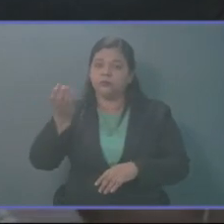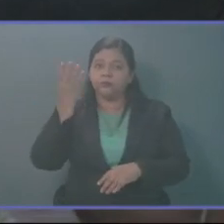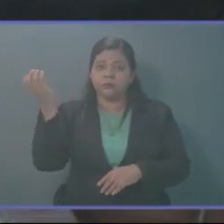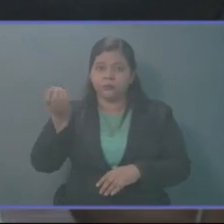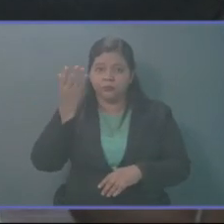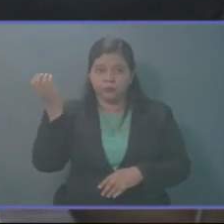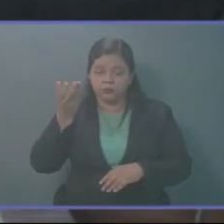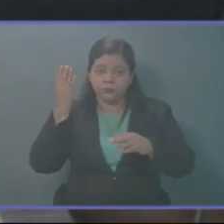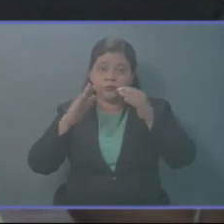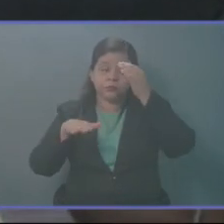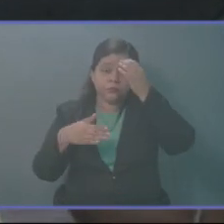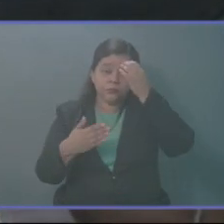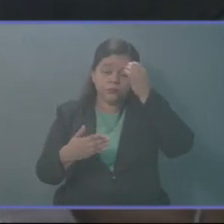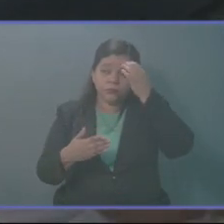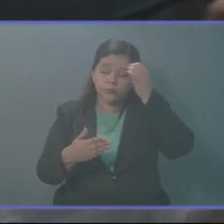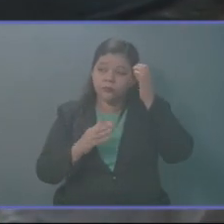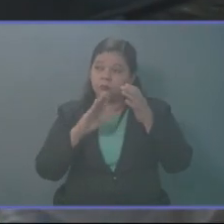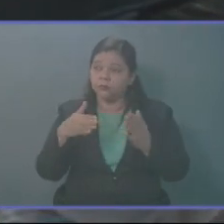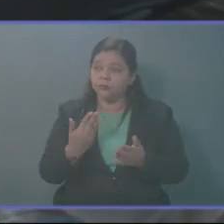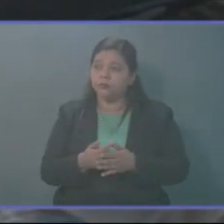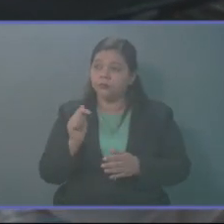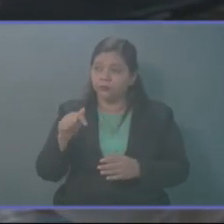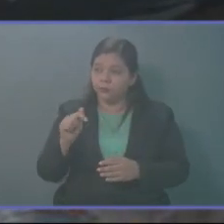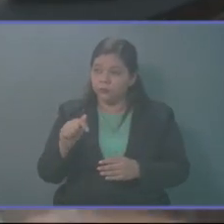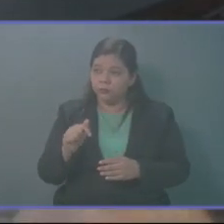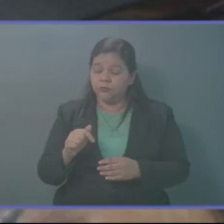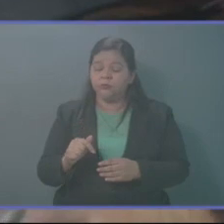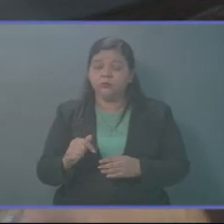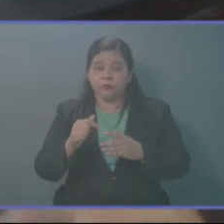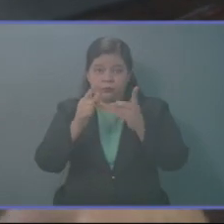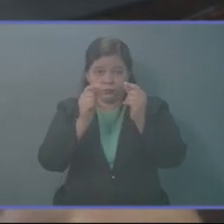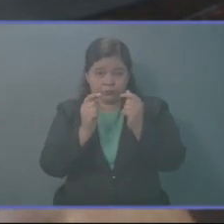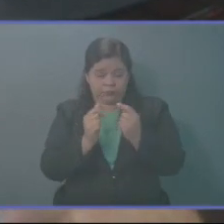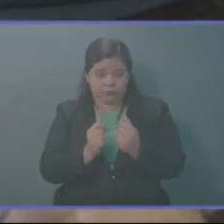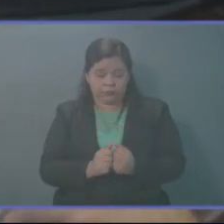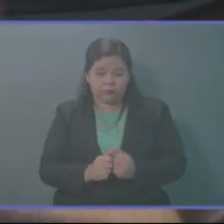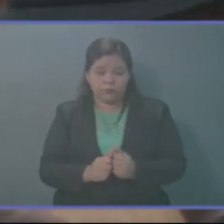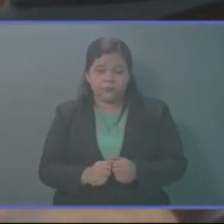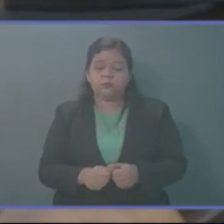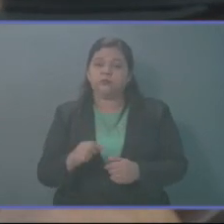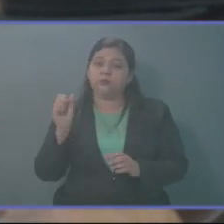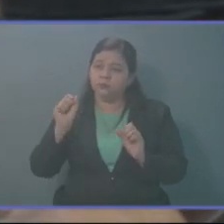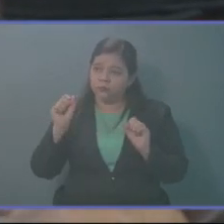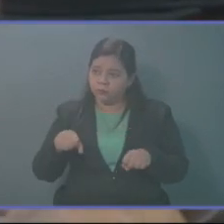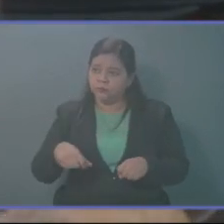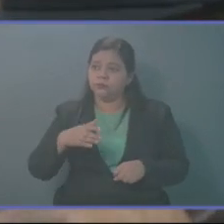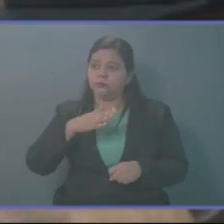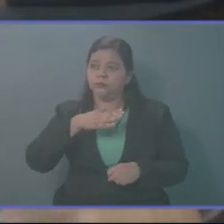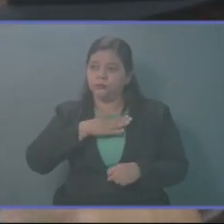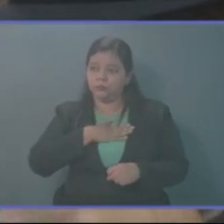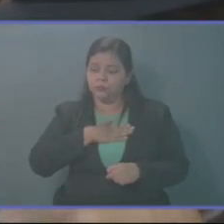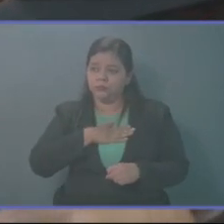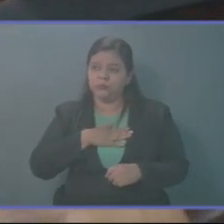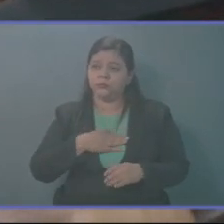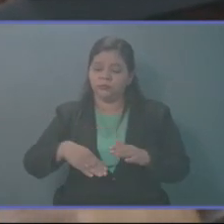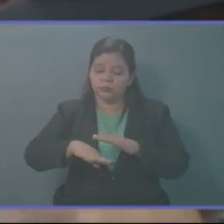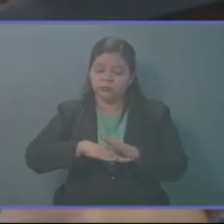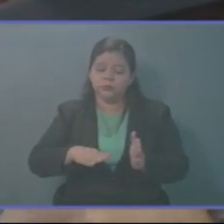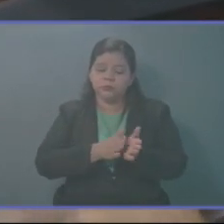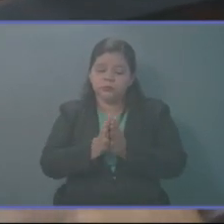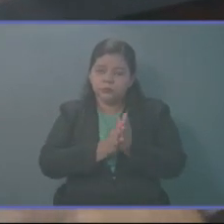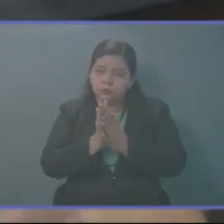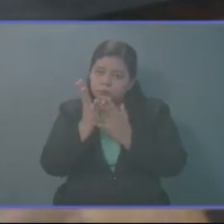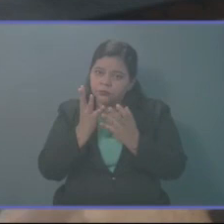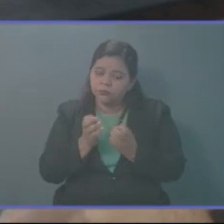todos estos movimientos de orden presupuestario, debo entender que tienen a la base el interés de